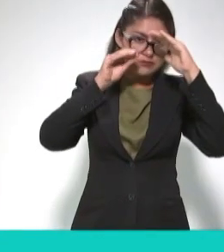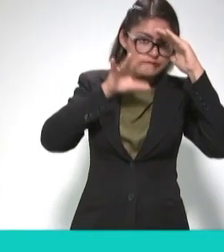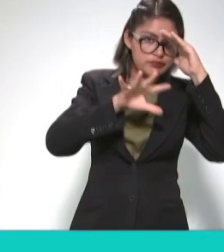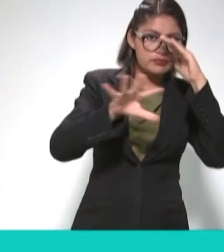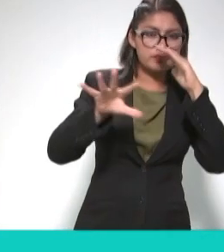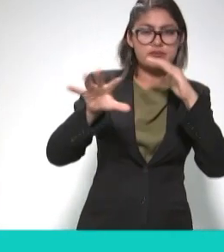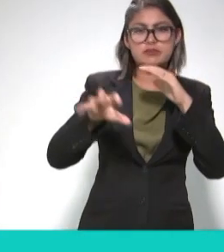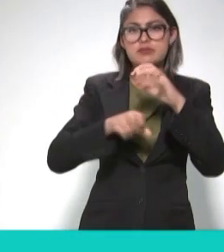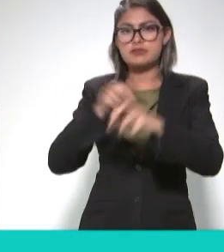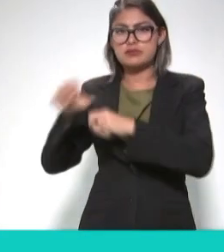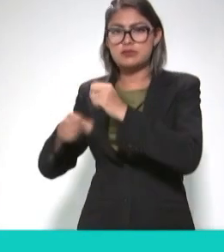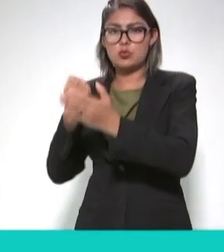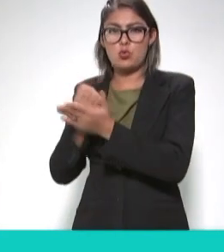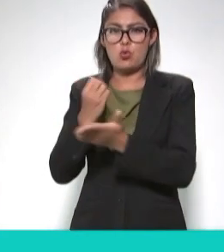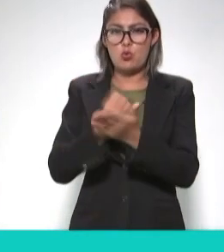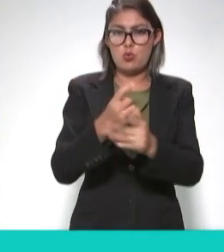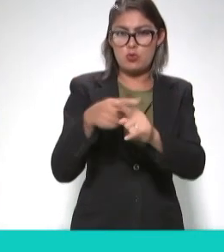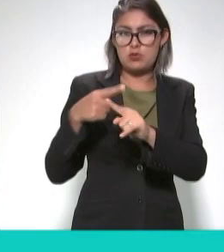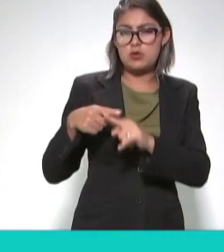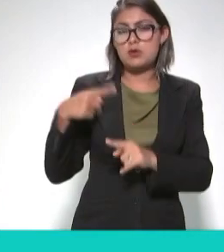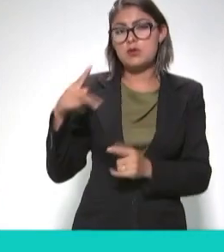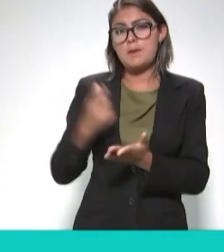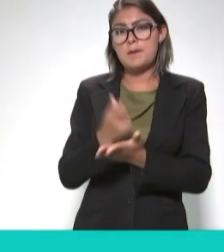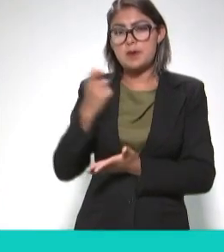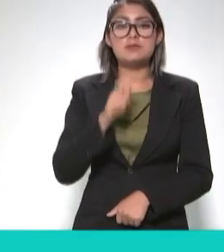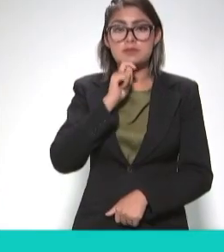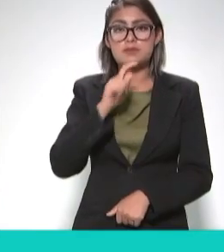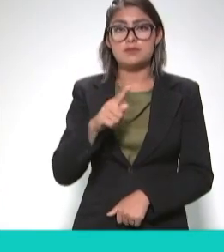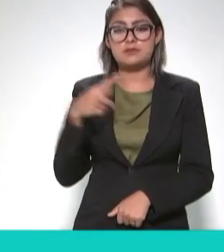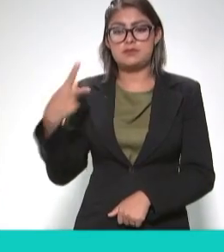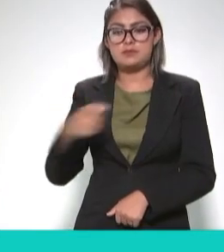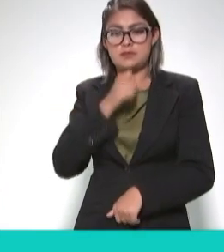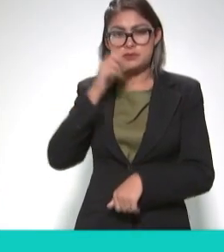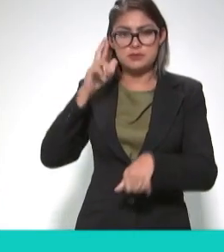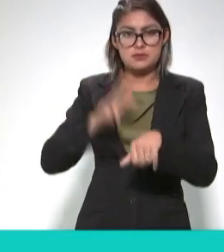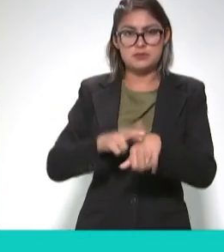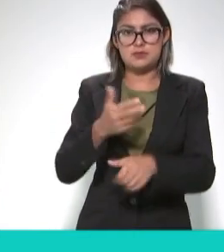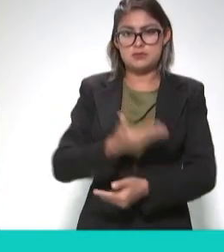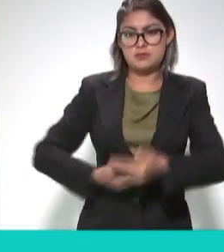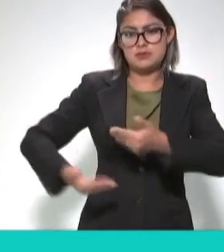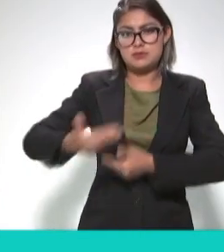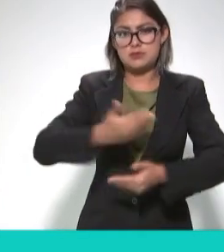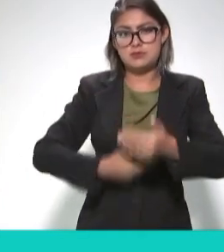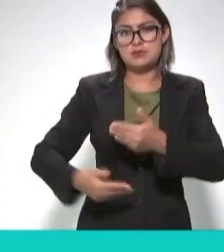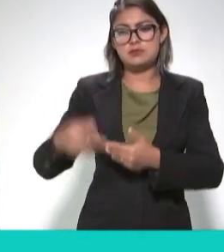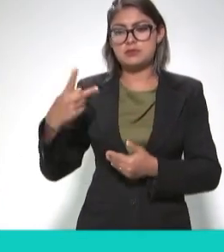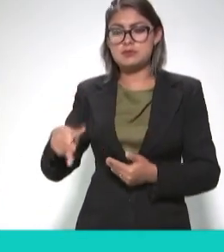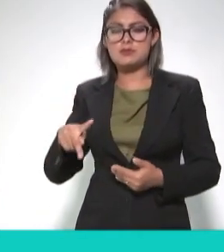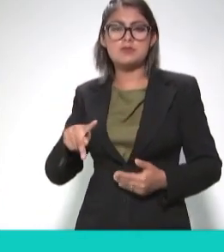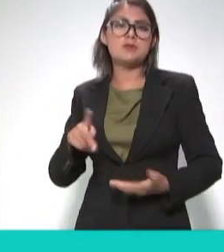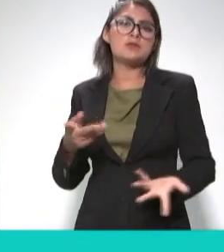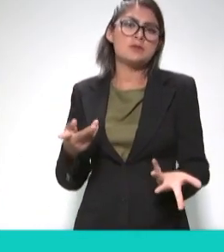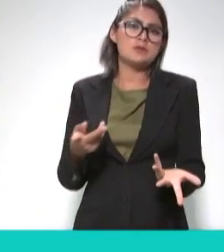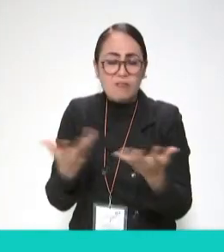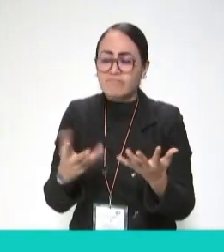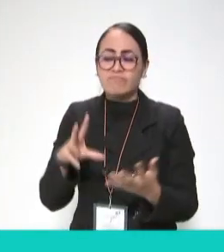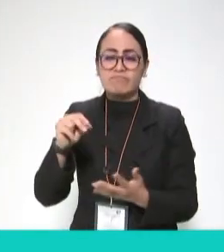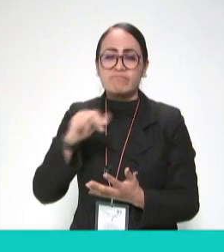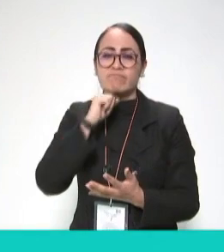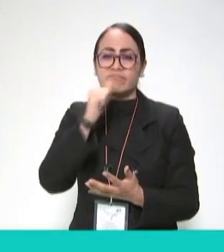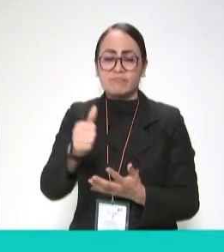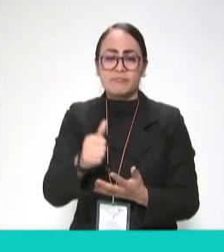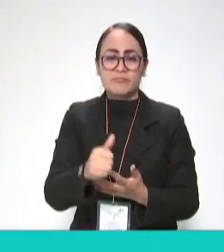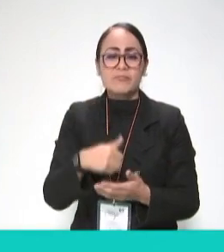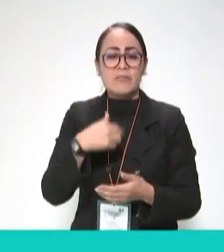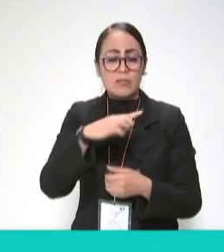resolución del inai la secretaria del trabajo y previsión social la debe dar a conocer los documentos que den cuenta de las acciones previstas por la titular de la dependencia para